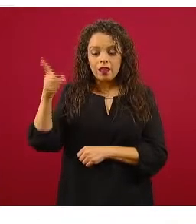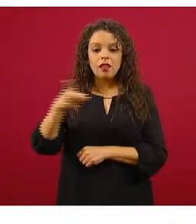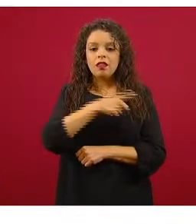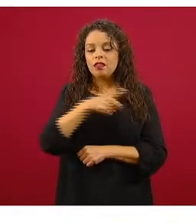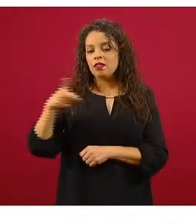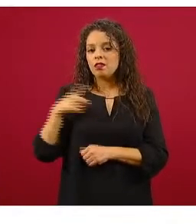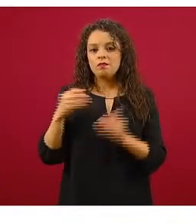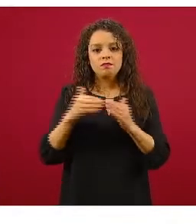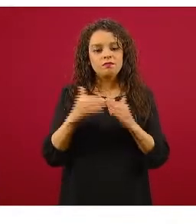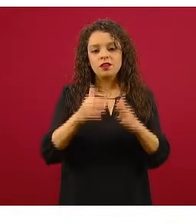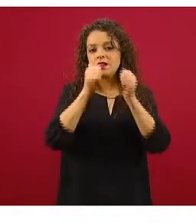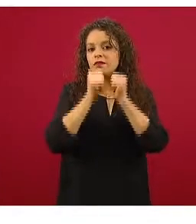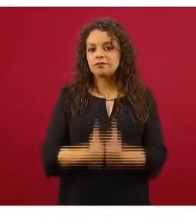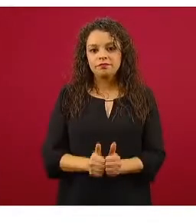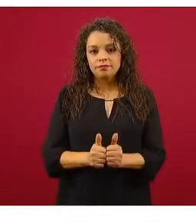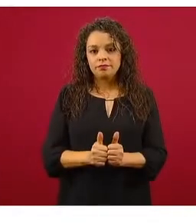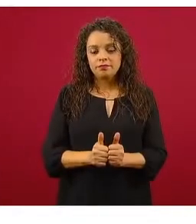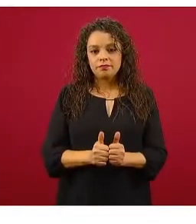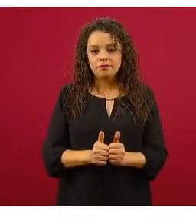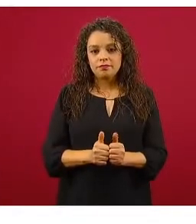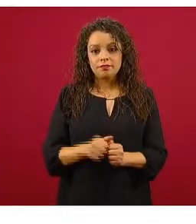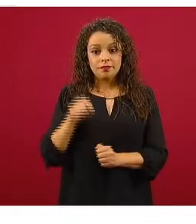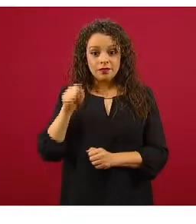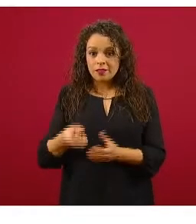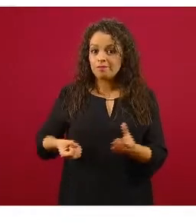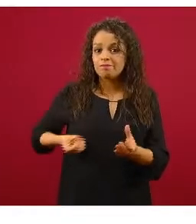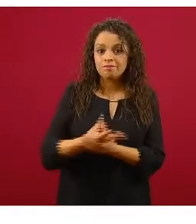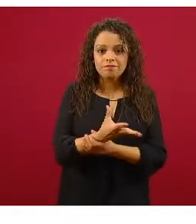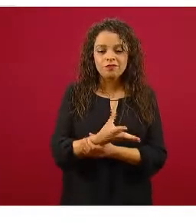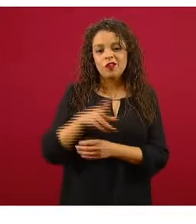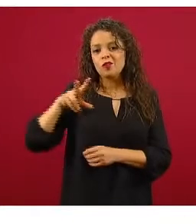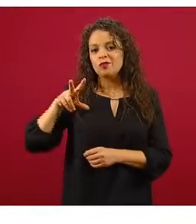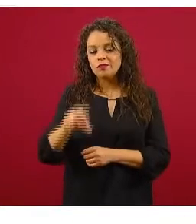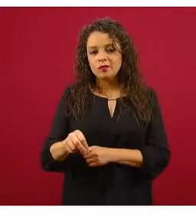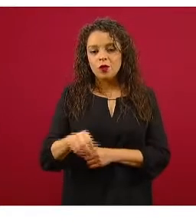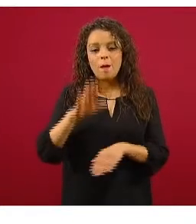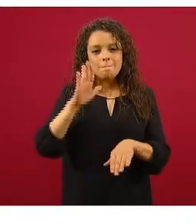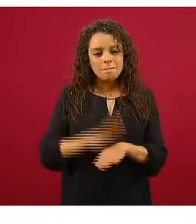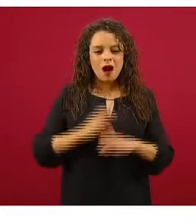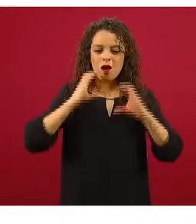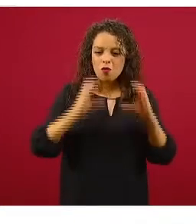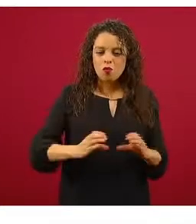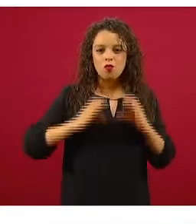en casa preferentemente. No deben salir. Deben de cuidarse